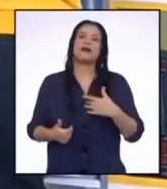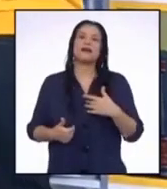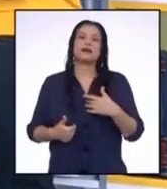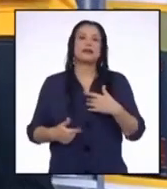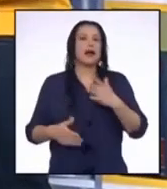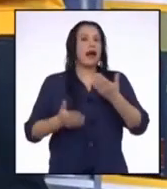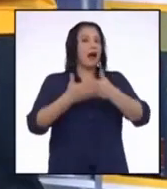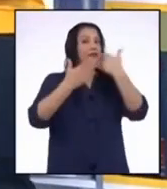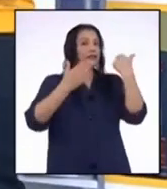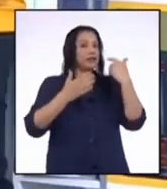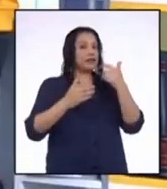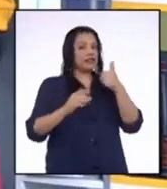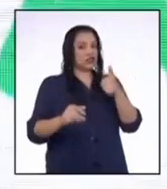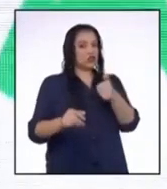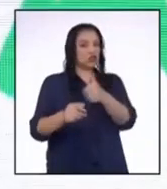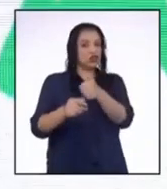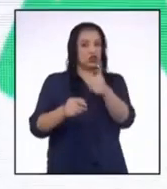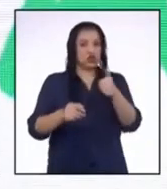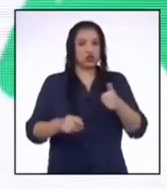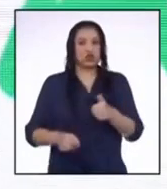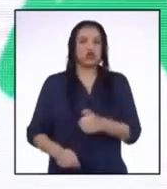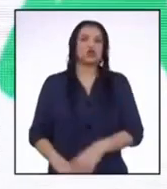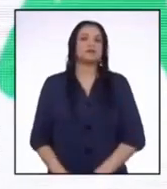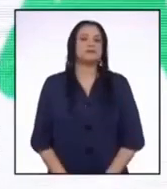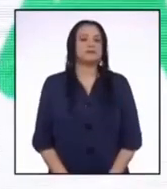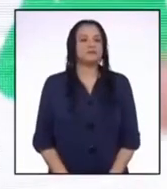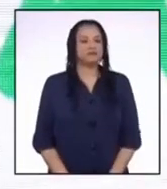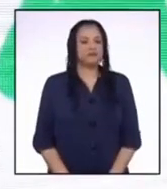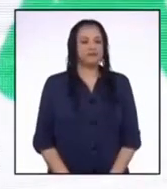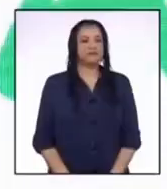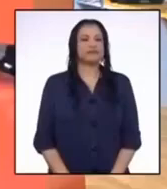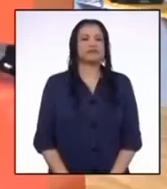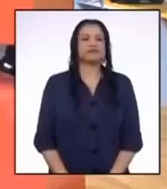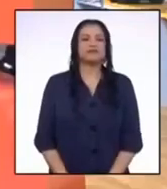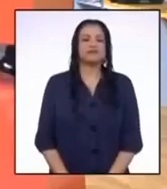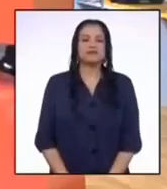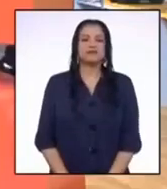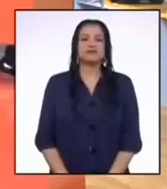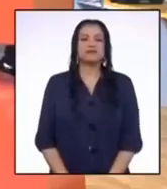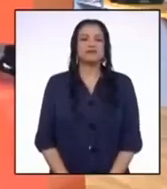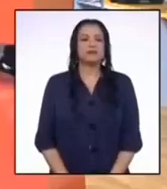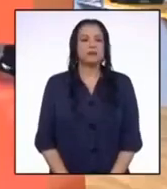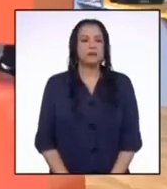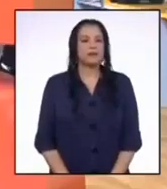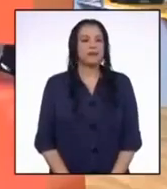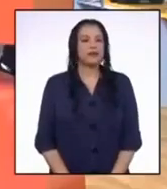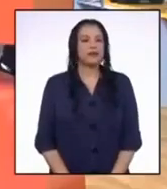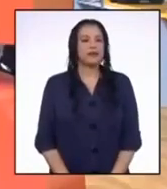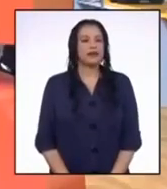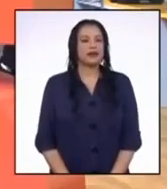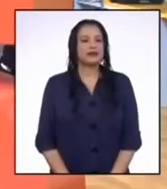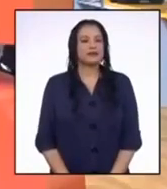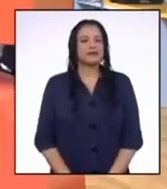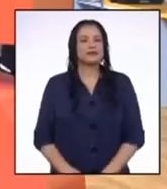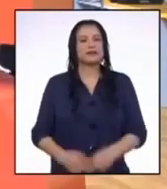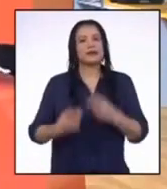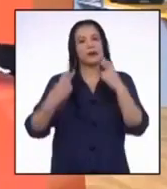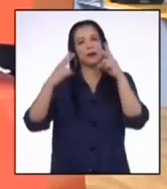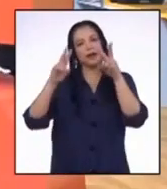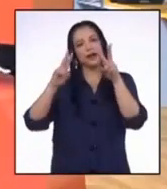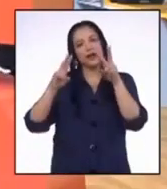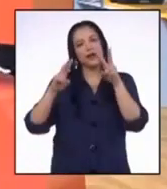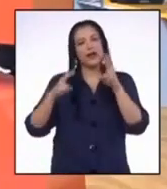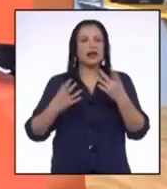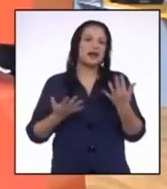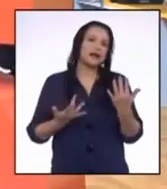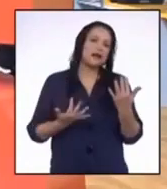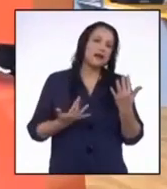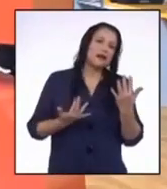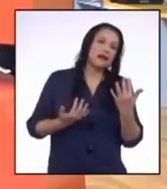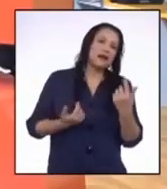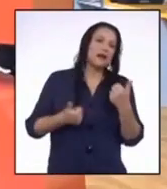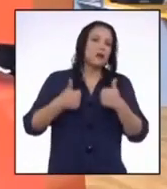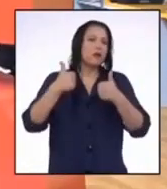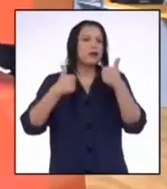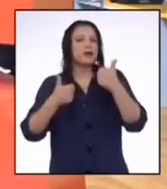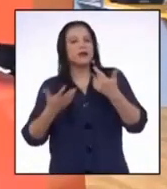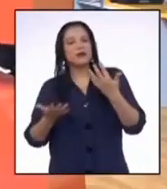alcohol. No te olvides, muy bien. Ahí está. Una más. A ver... A